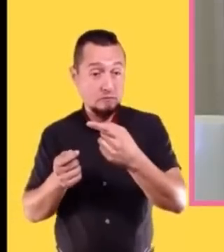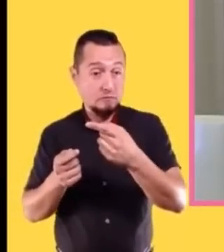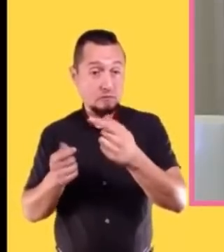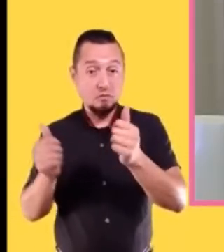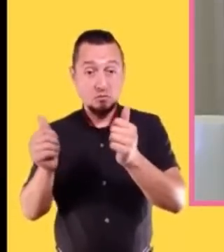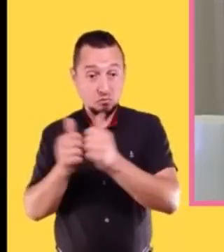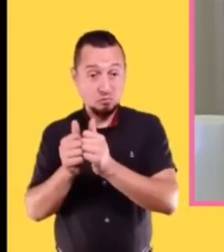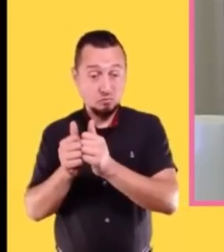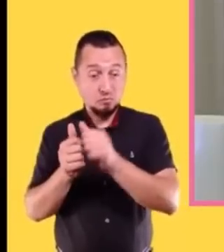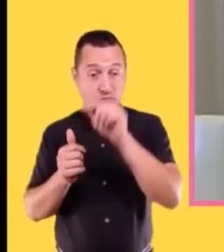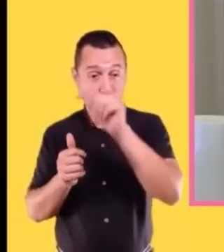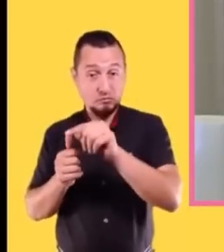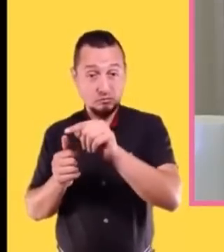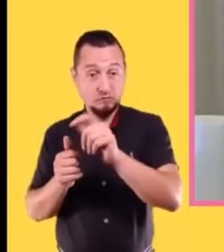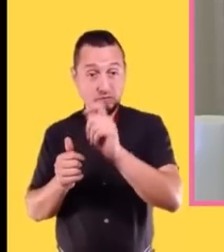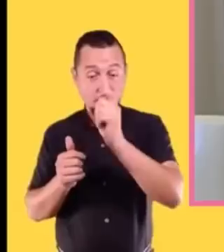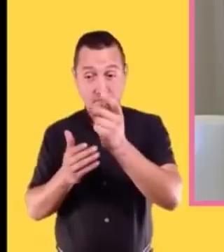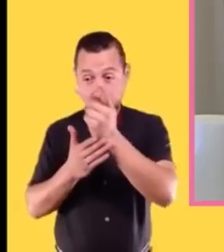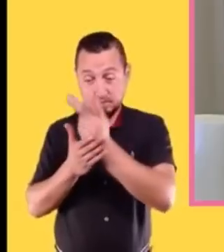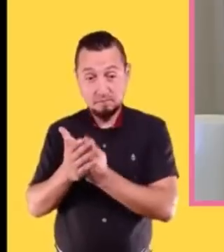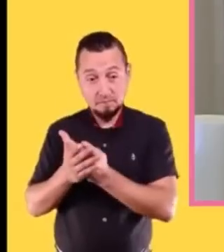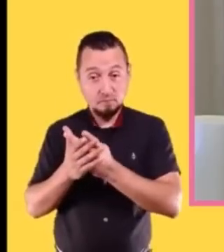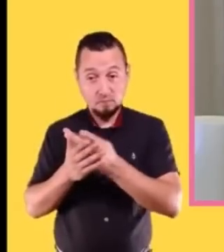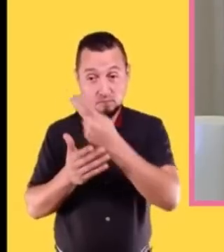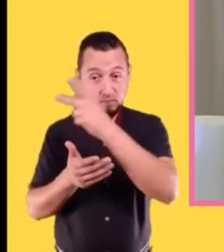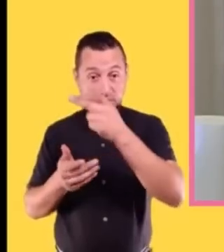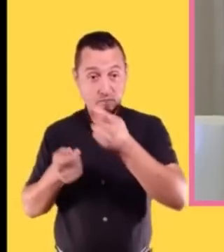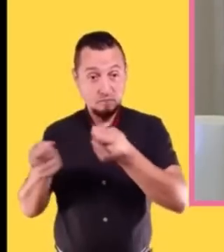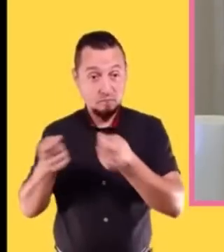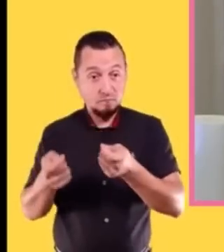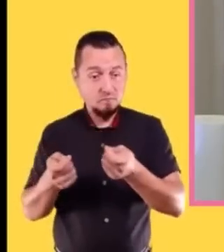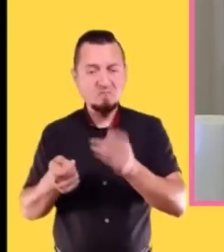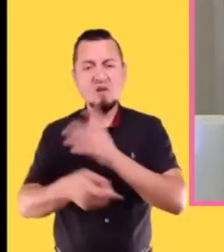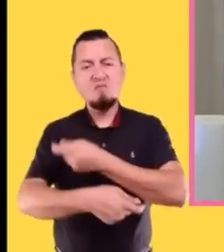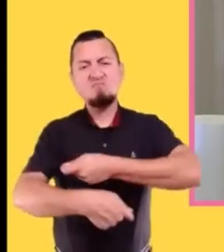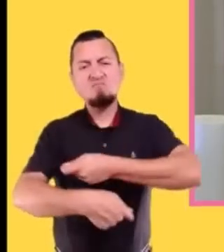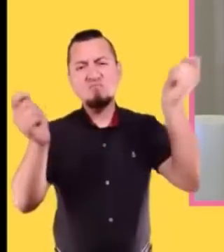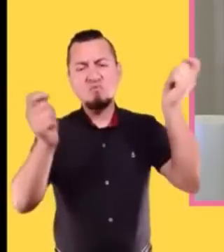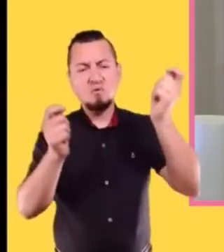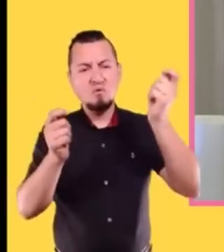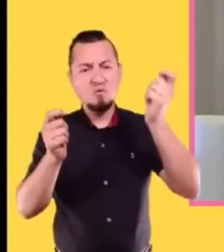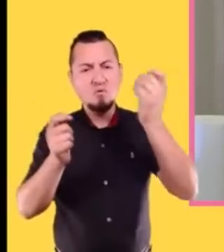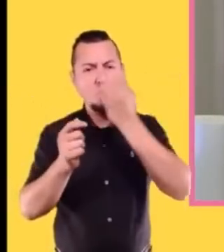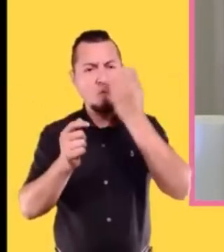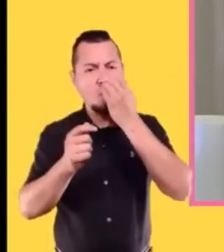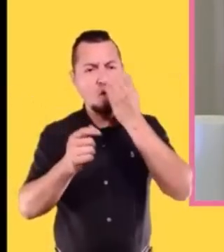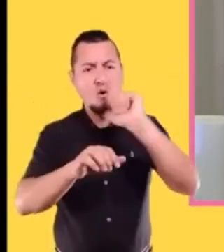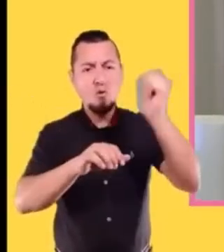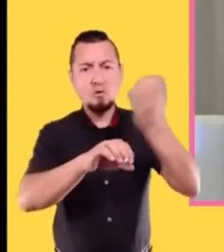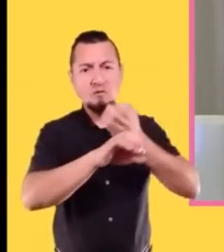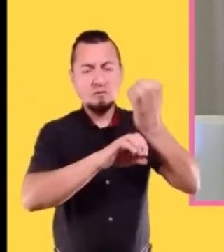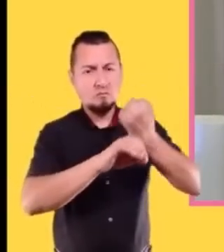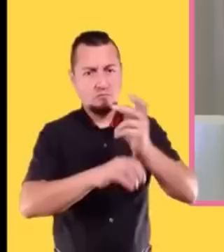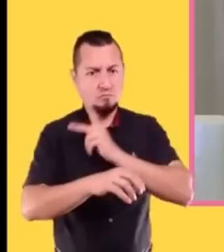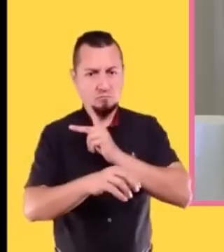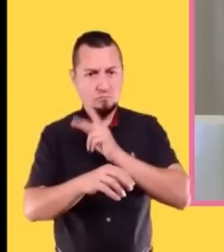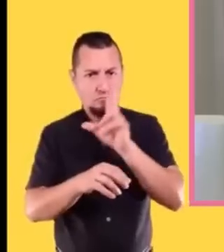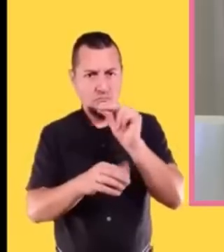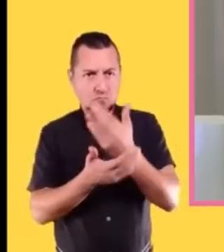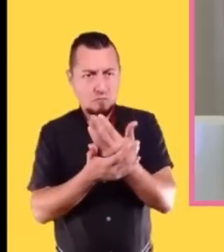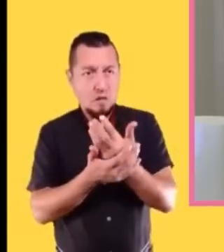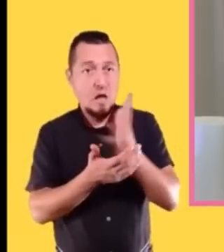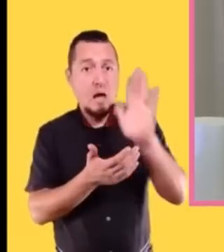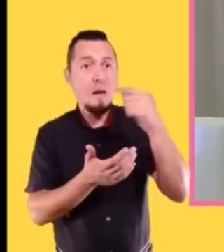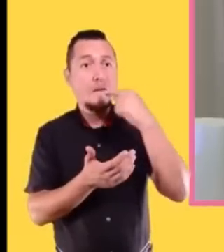la etapa del proceso judicial en el que estamos, ya mandaron los libros a las escuelas, muchos estados. Nosotros no lo vamos a hacer hasta que no se